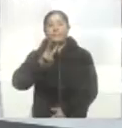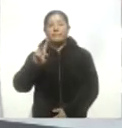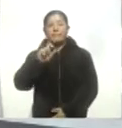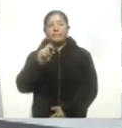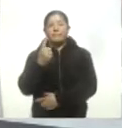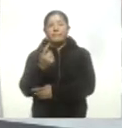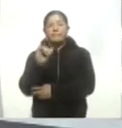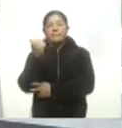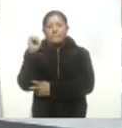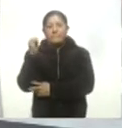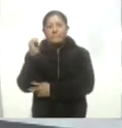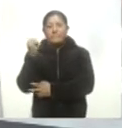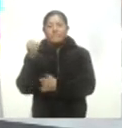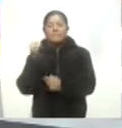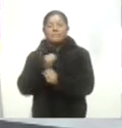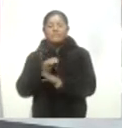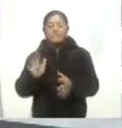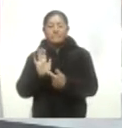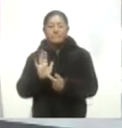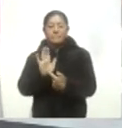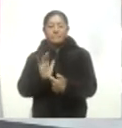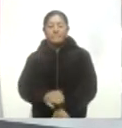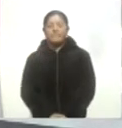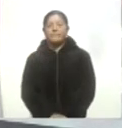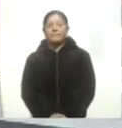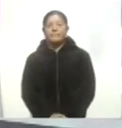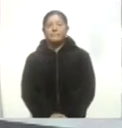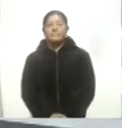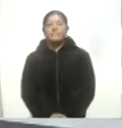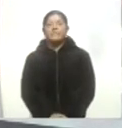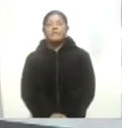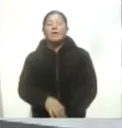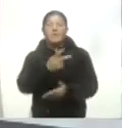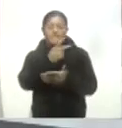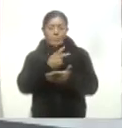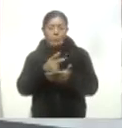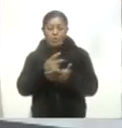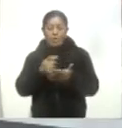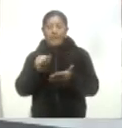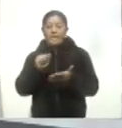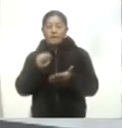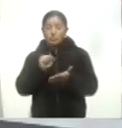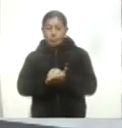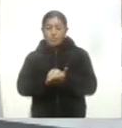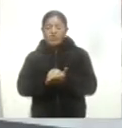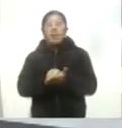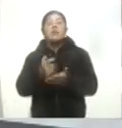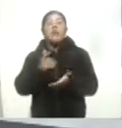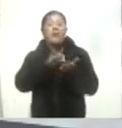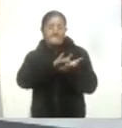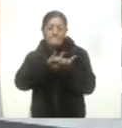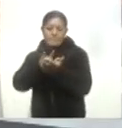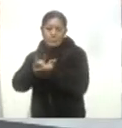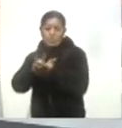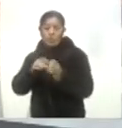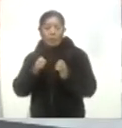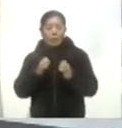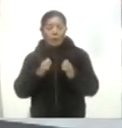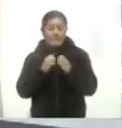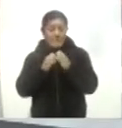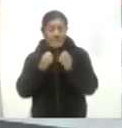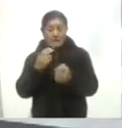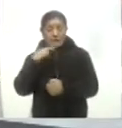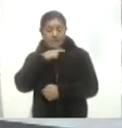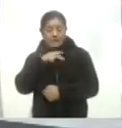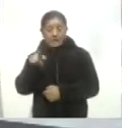21 de agosto y esta es la información. El programa emergente de Tlaxcala en apoyo a la economía